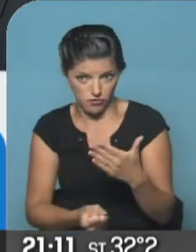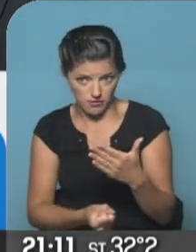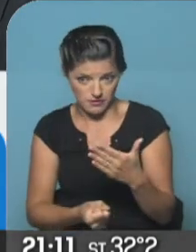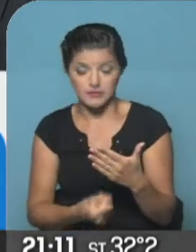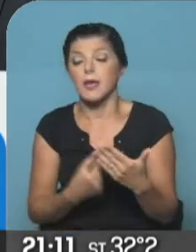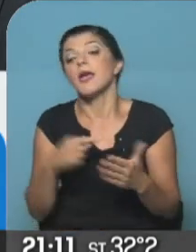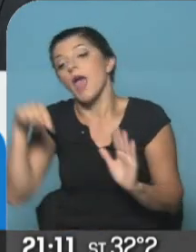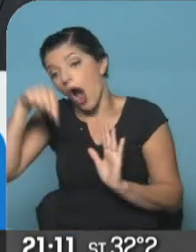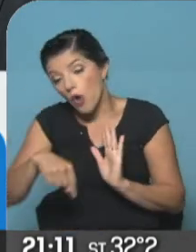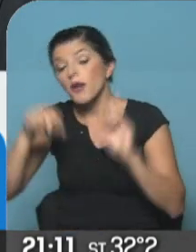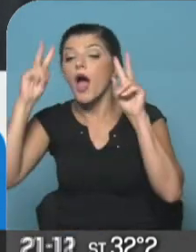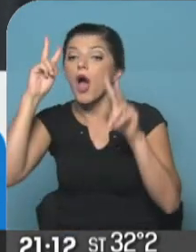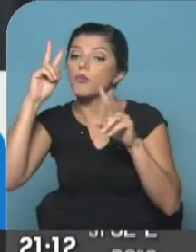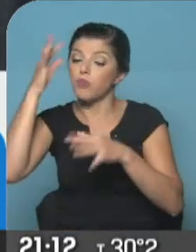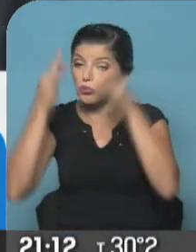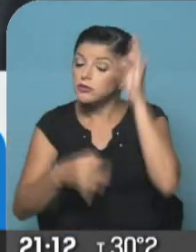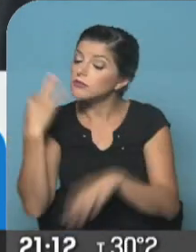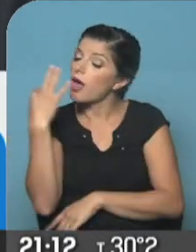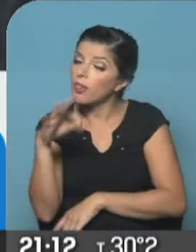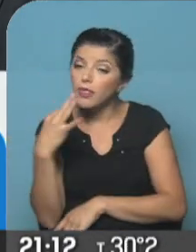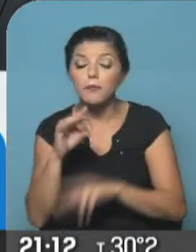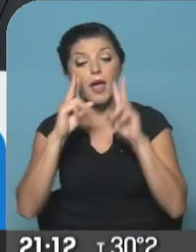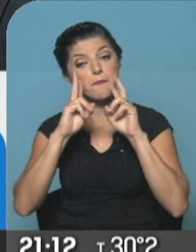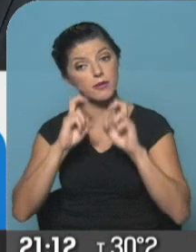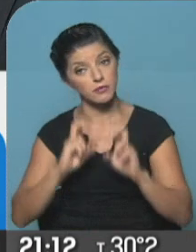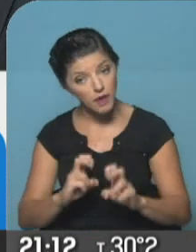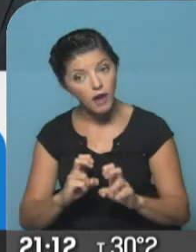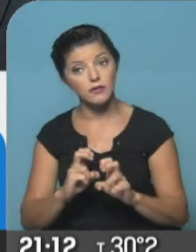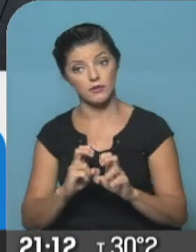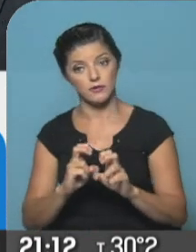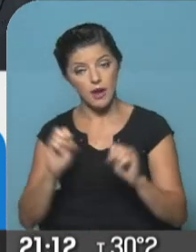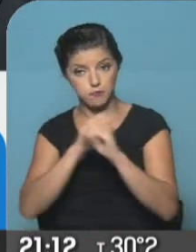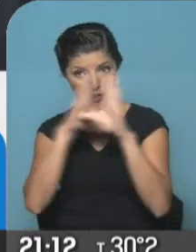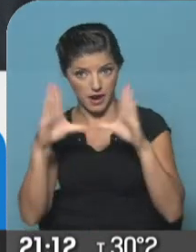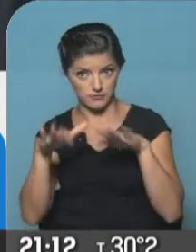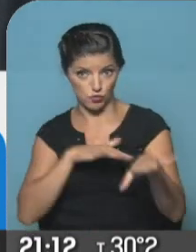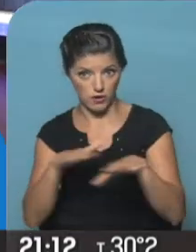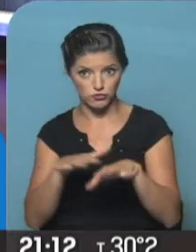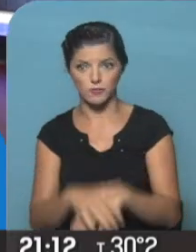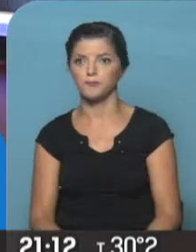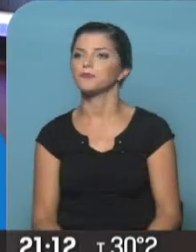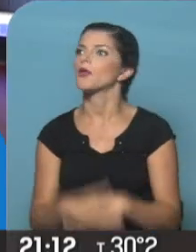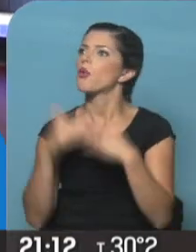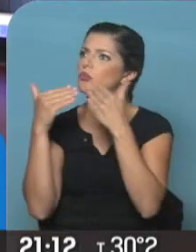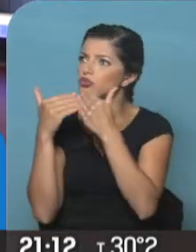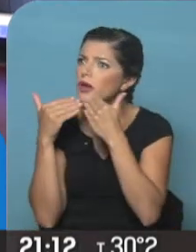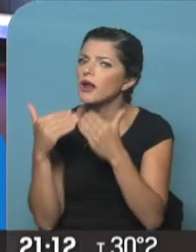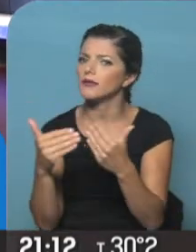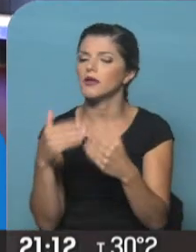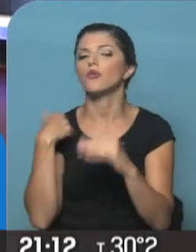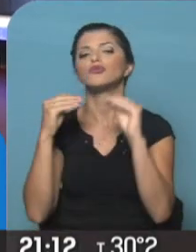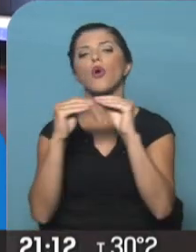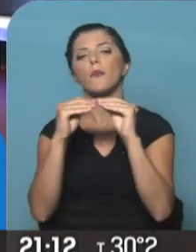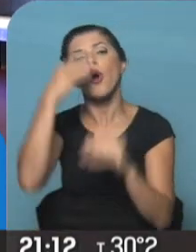debe darnos a los argentinos de bien las explicaciones correspondientes. Muchísimas gracias, Comen Sabán. Y cierra desde allí